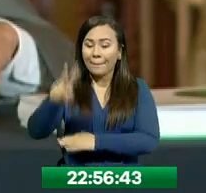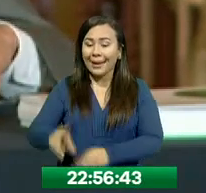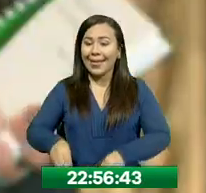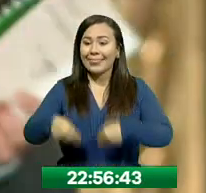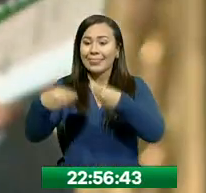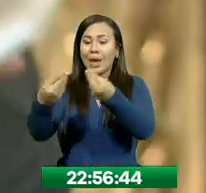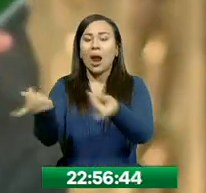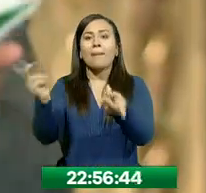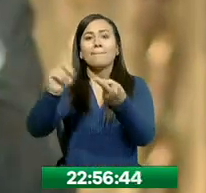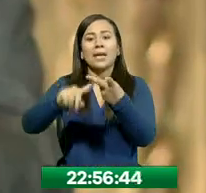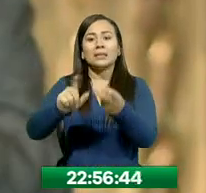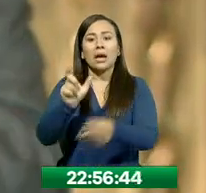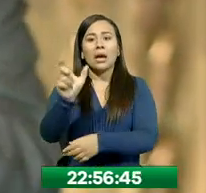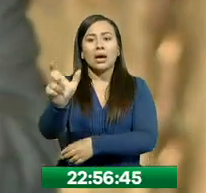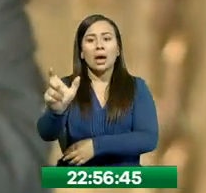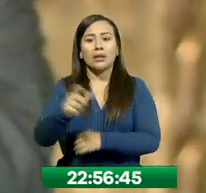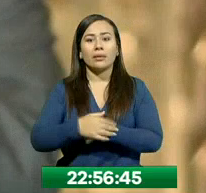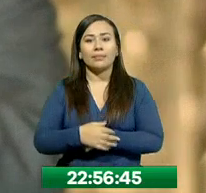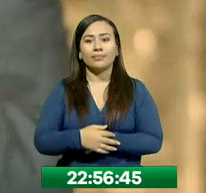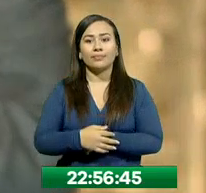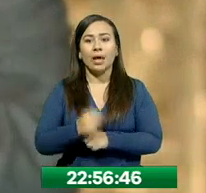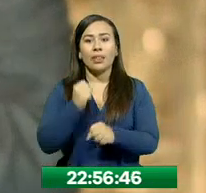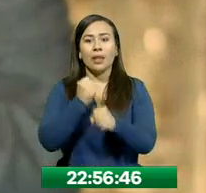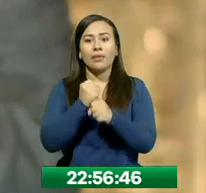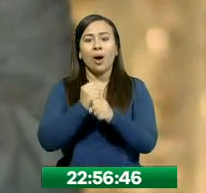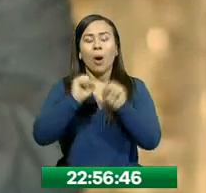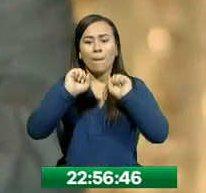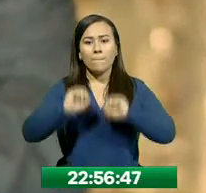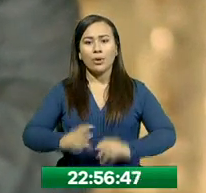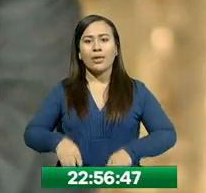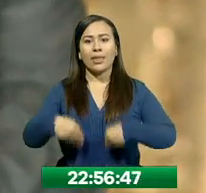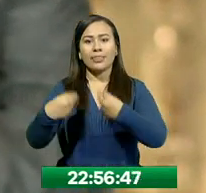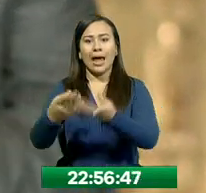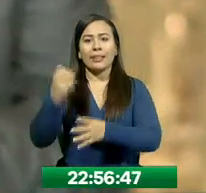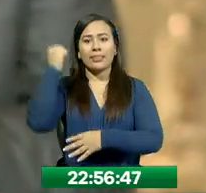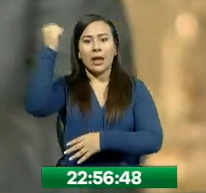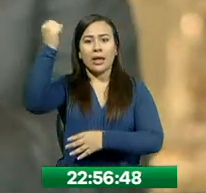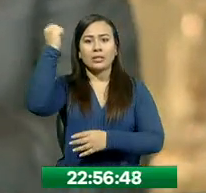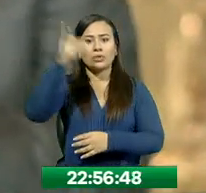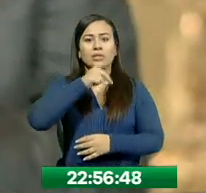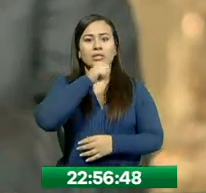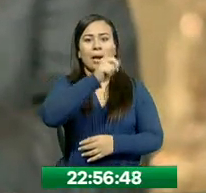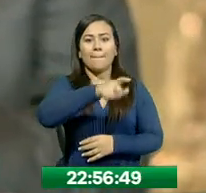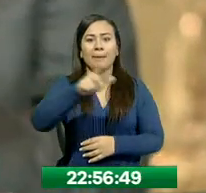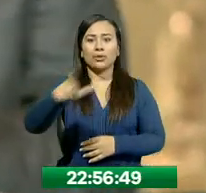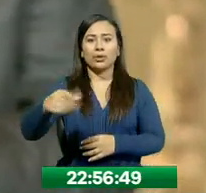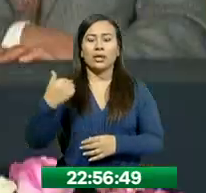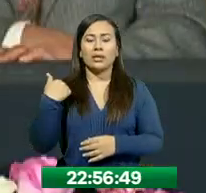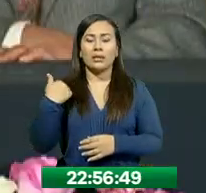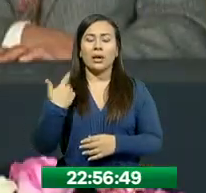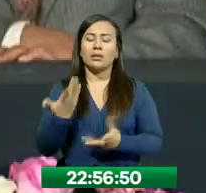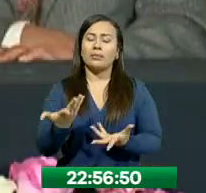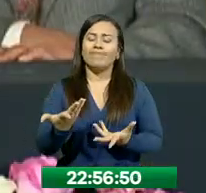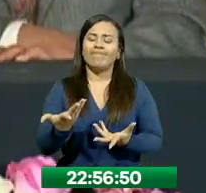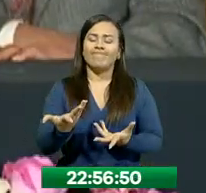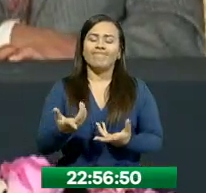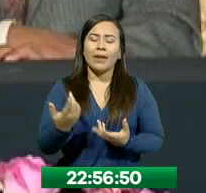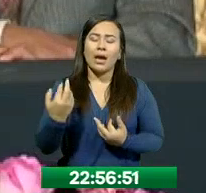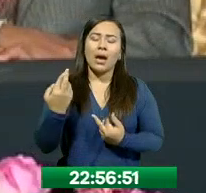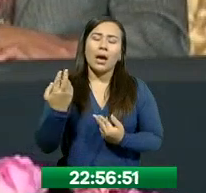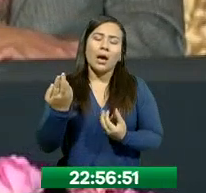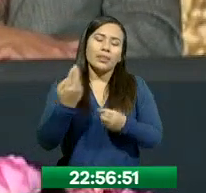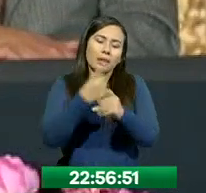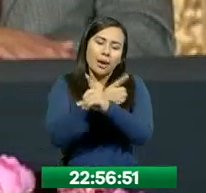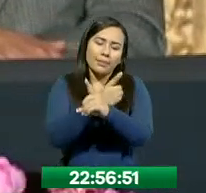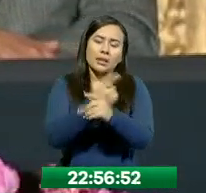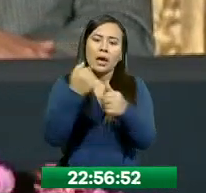del carnet. Un trabajo encaminado a restituir los derechos de este sector de la población, enfatizó el presidente Lenín Moreno, quien destacó que